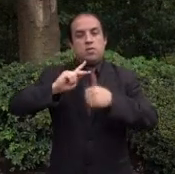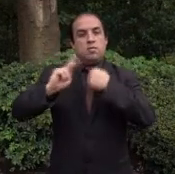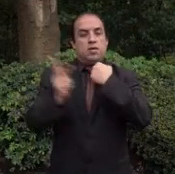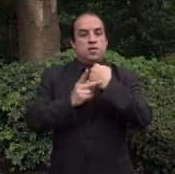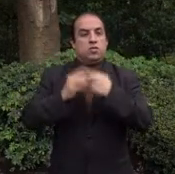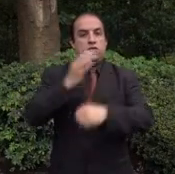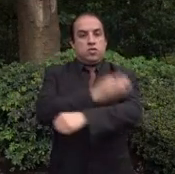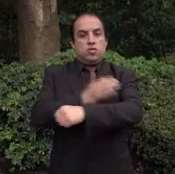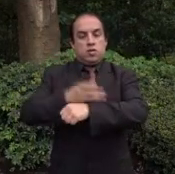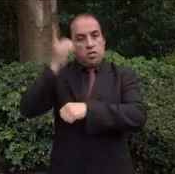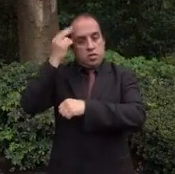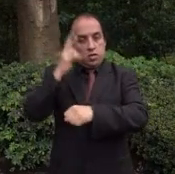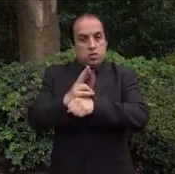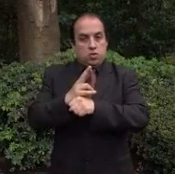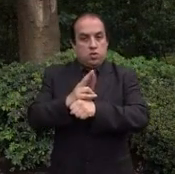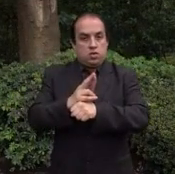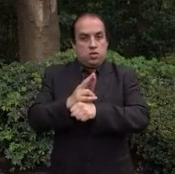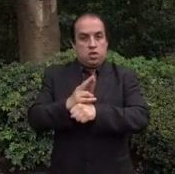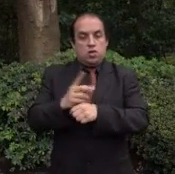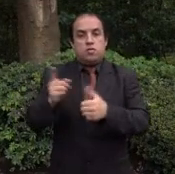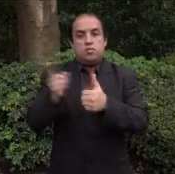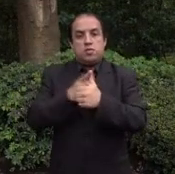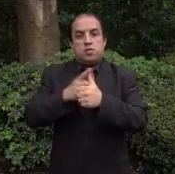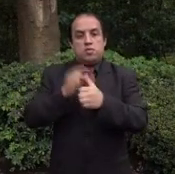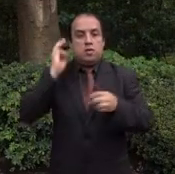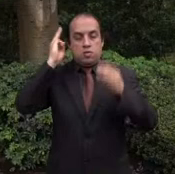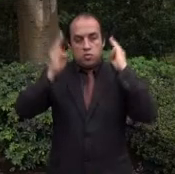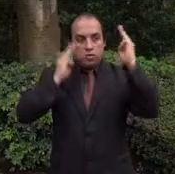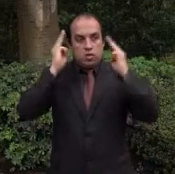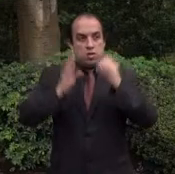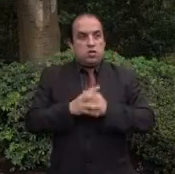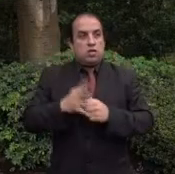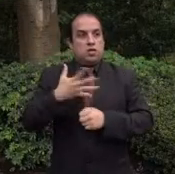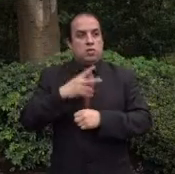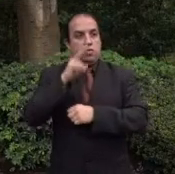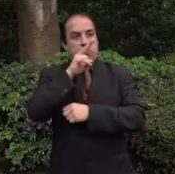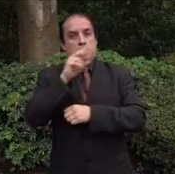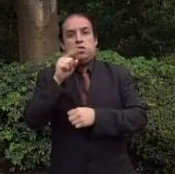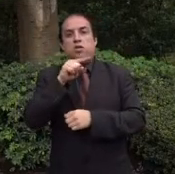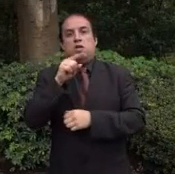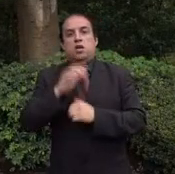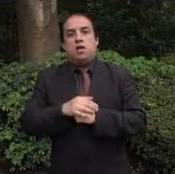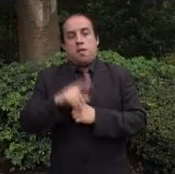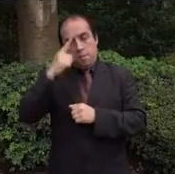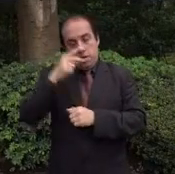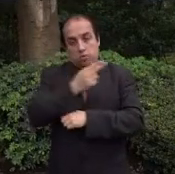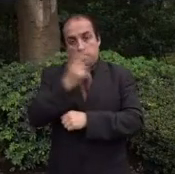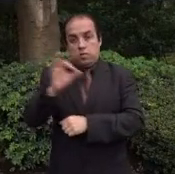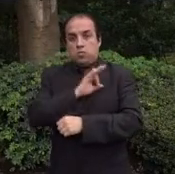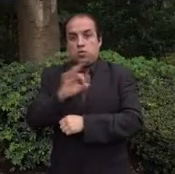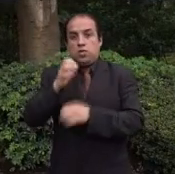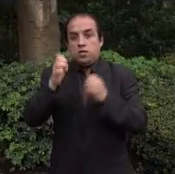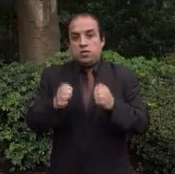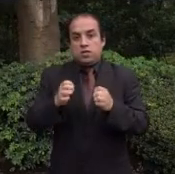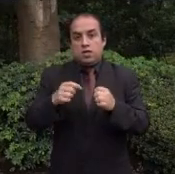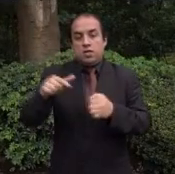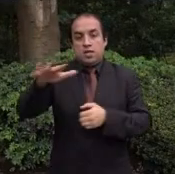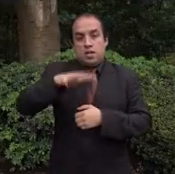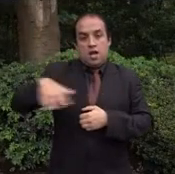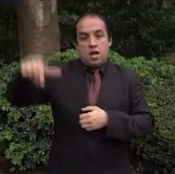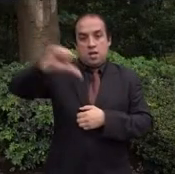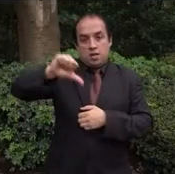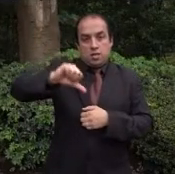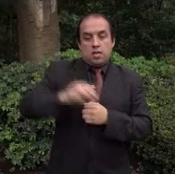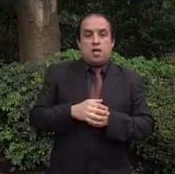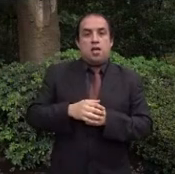también los directores de los principales museos que están en el bosque, nada más que están allá, para que ustedes pudieran estar en este espacio con